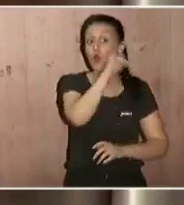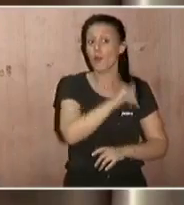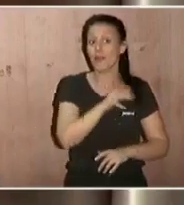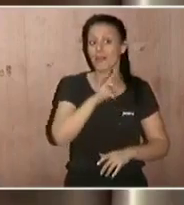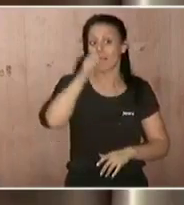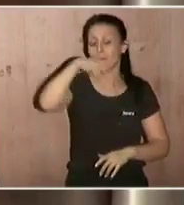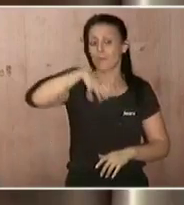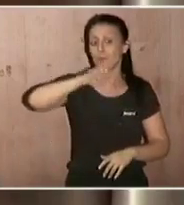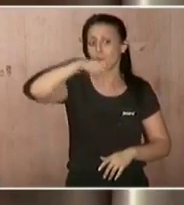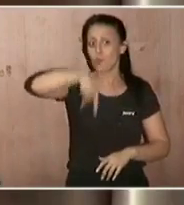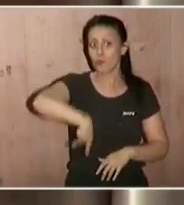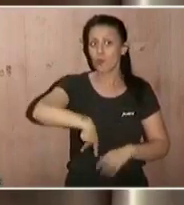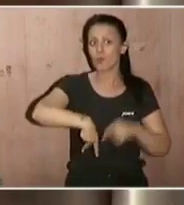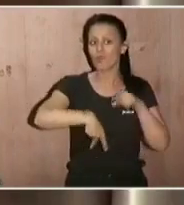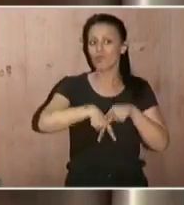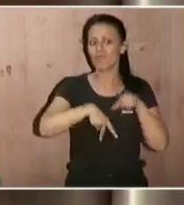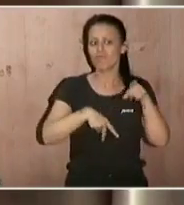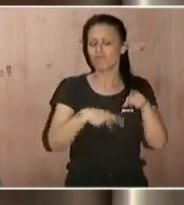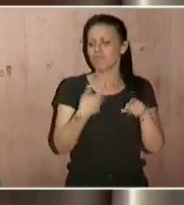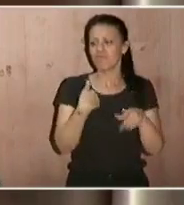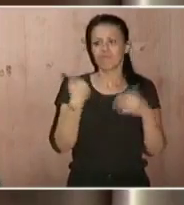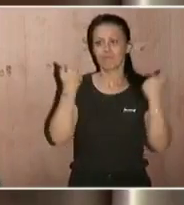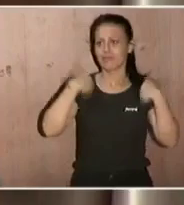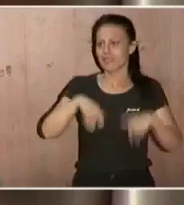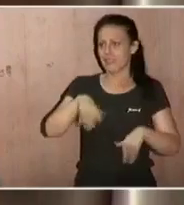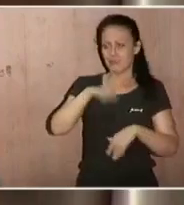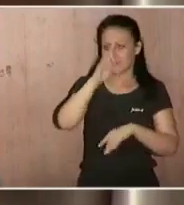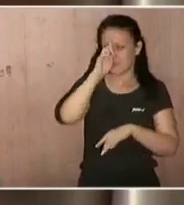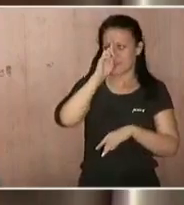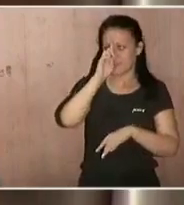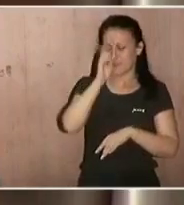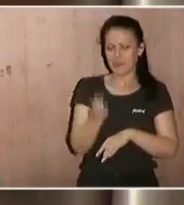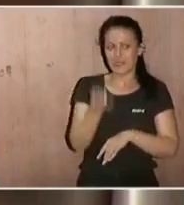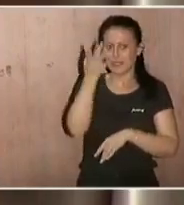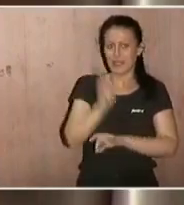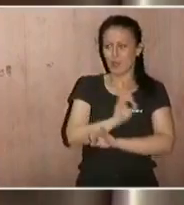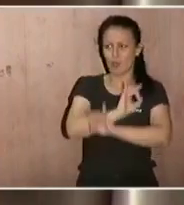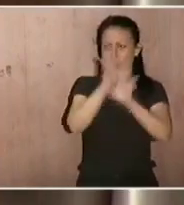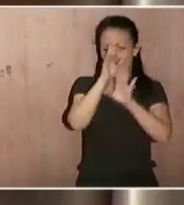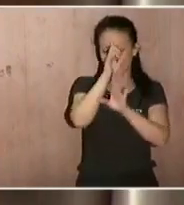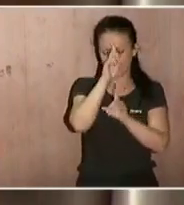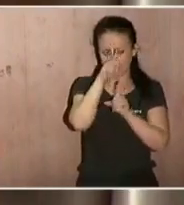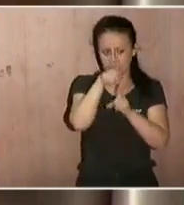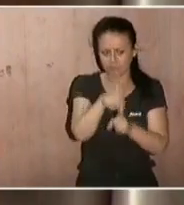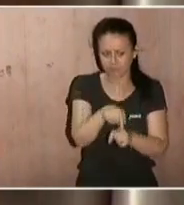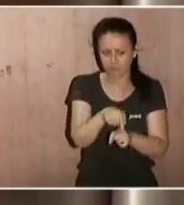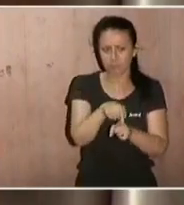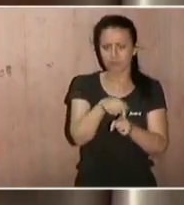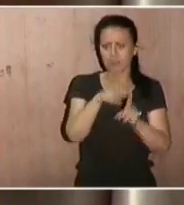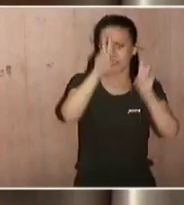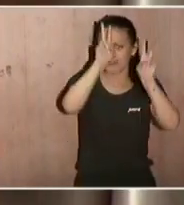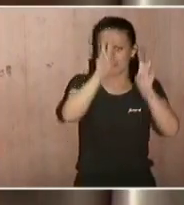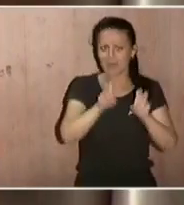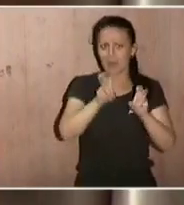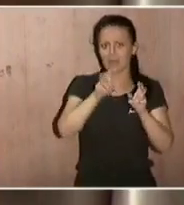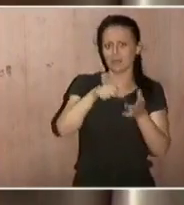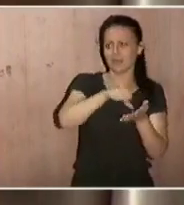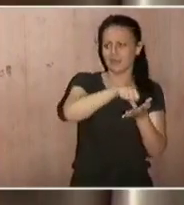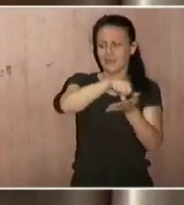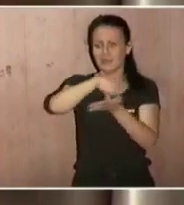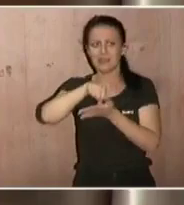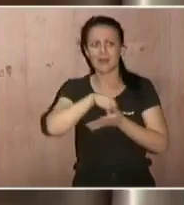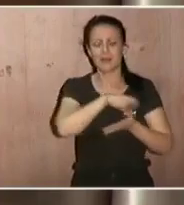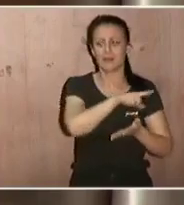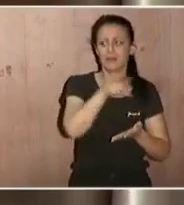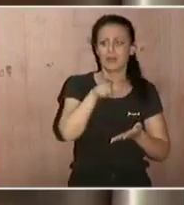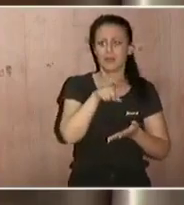manifestaría tempranamente una posición propia y unas convicciones firmes sobre cuestiones capitales que divergían abiertamente